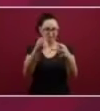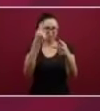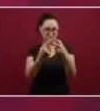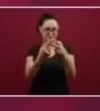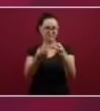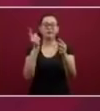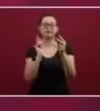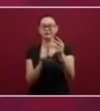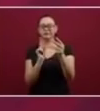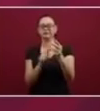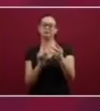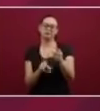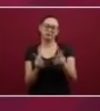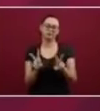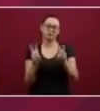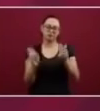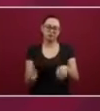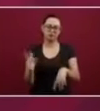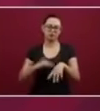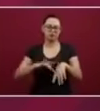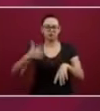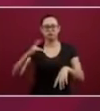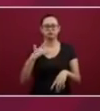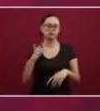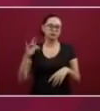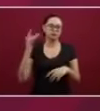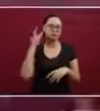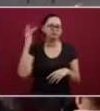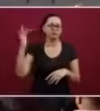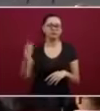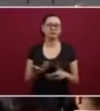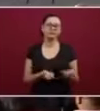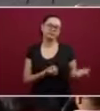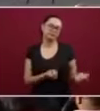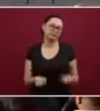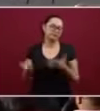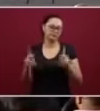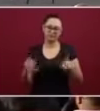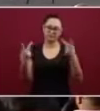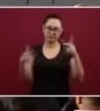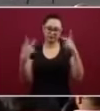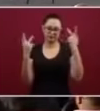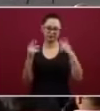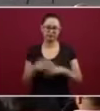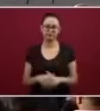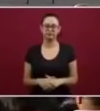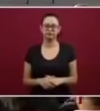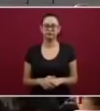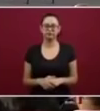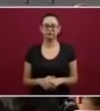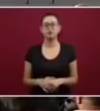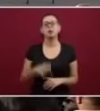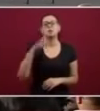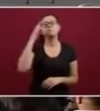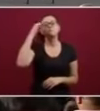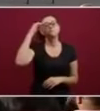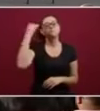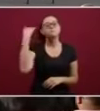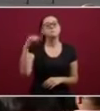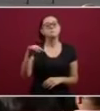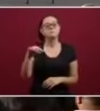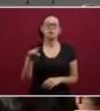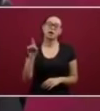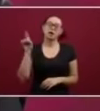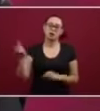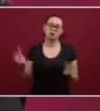porque pudiera incrementarse un poco más debido a la puja. Yo te doy nada más